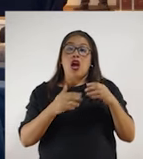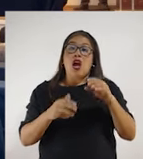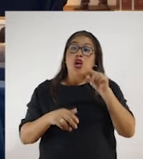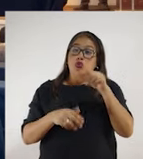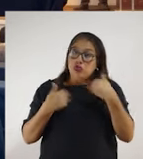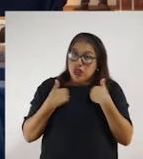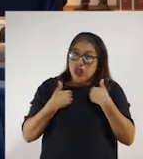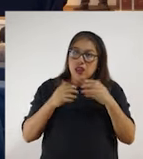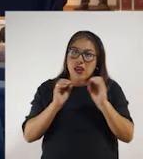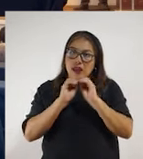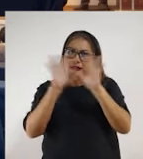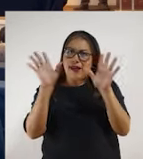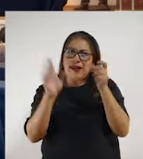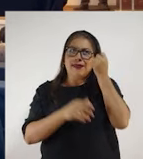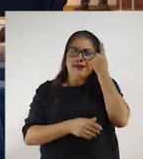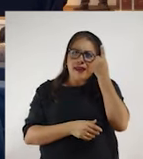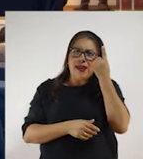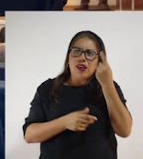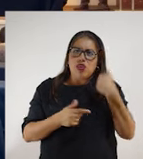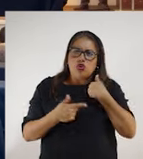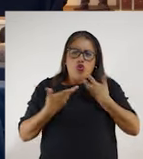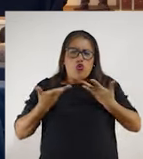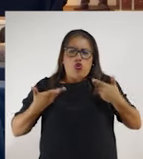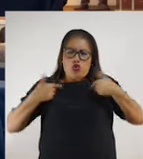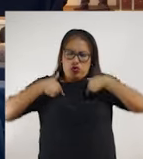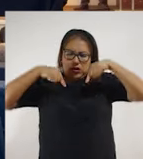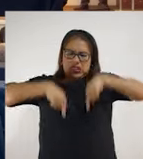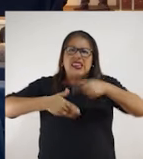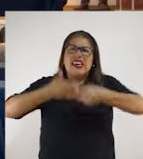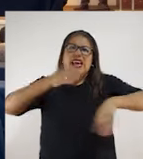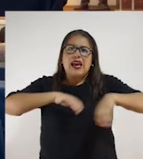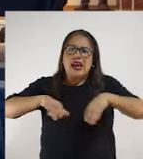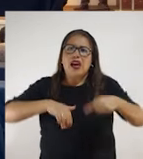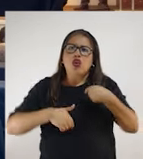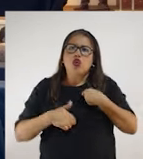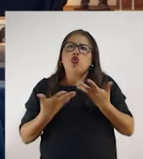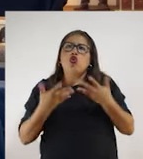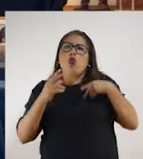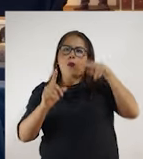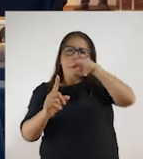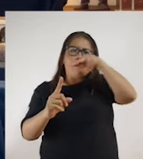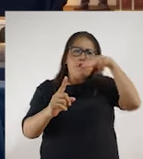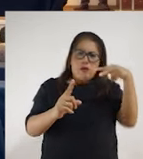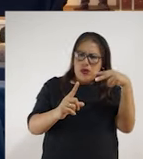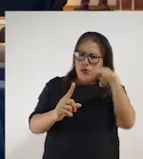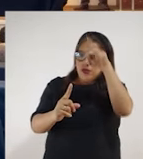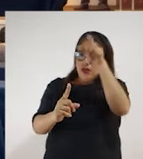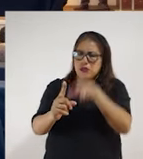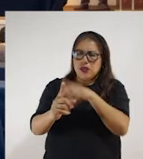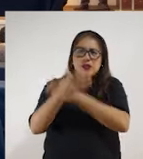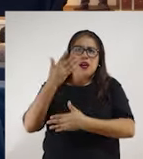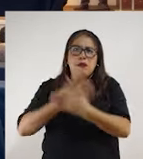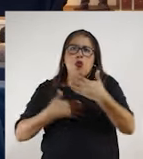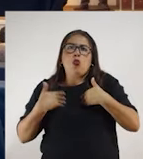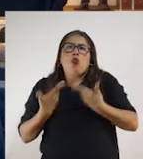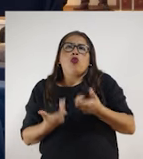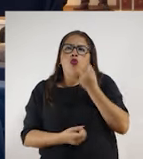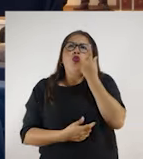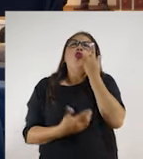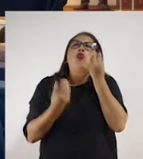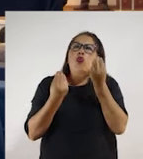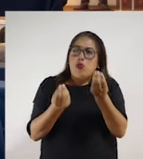teniendo claridad en qué modelo tengo que pararme, desde qué modelo tengo que comprender la discapacidad,